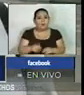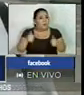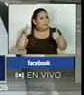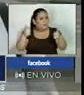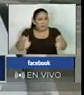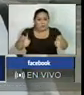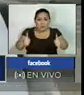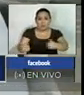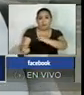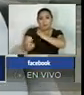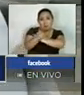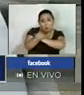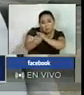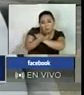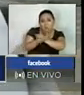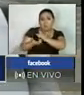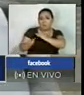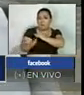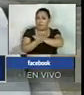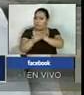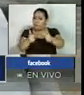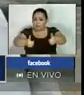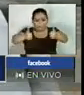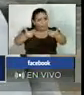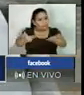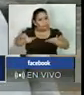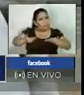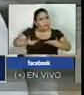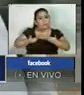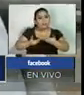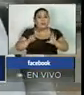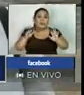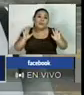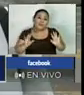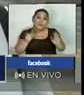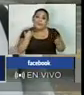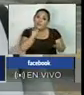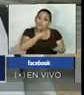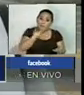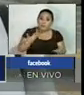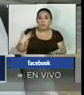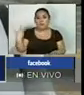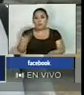recomendable para nosotros es bienvenido. Lo que sucede es que muchos de nosotros no hacemos caso.